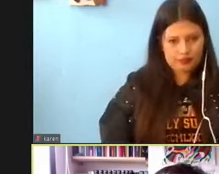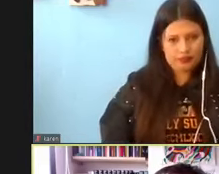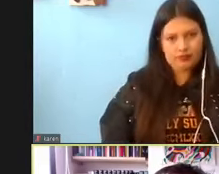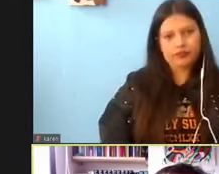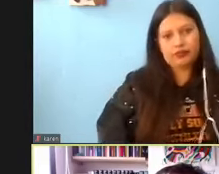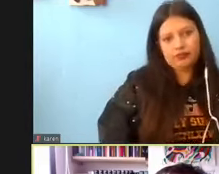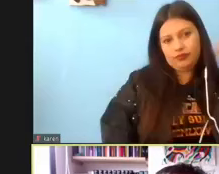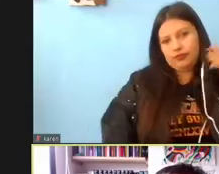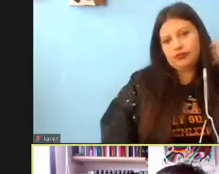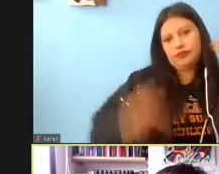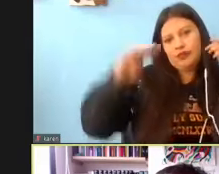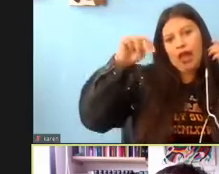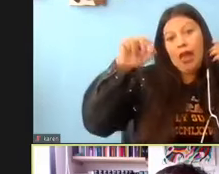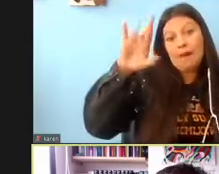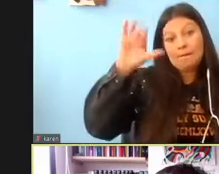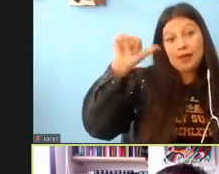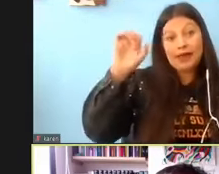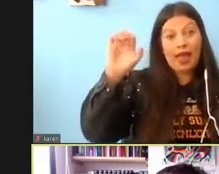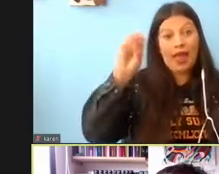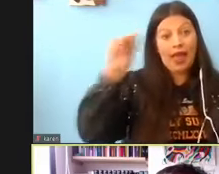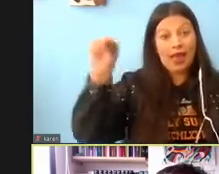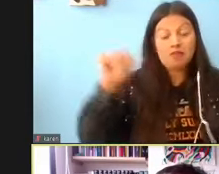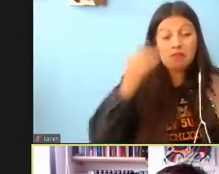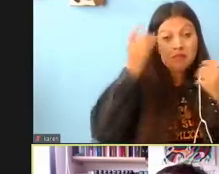María Emma, de pronto.